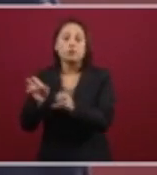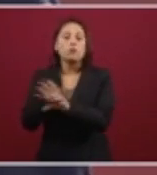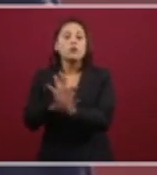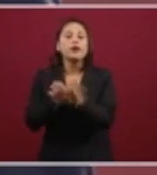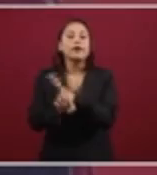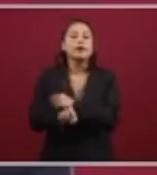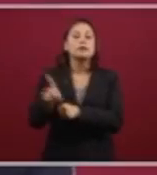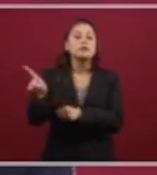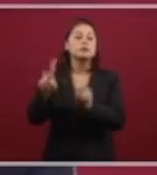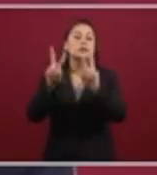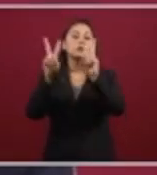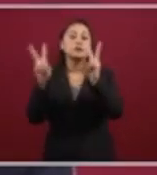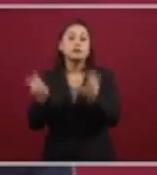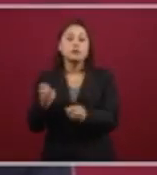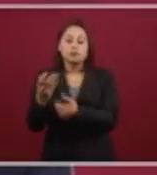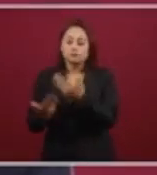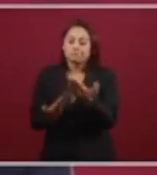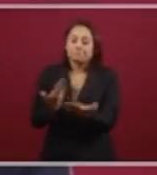médicos.